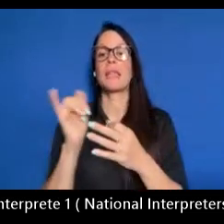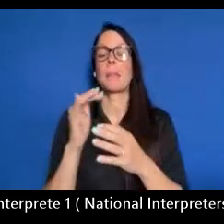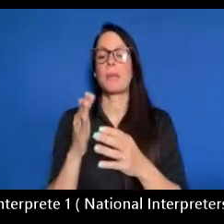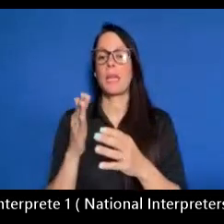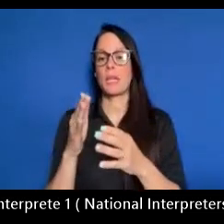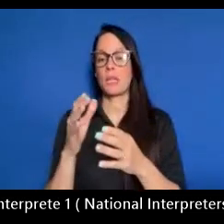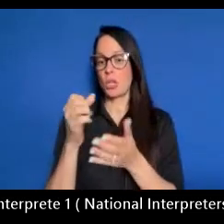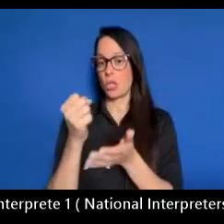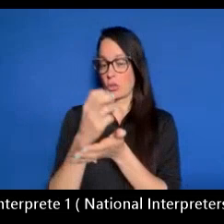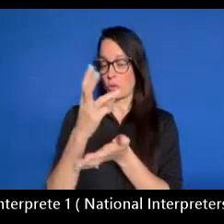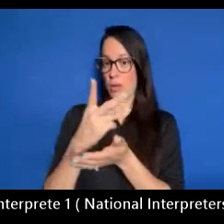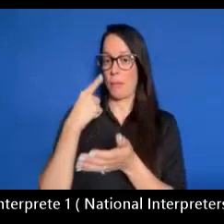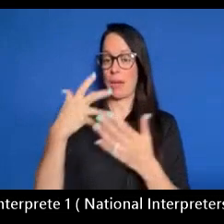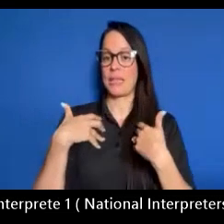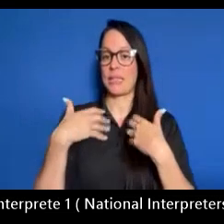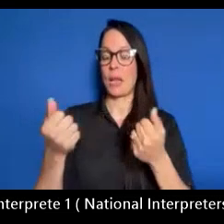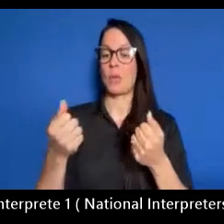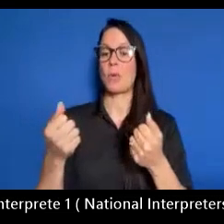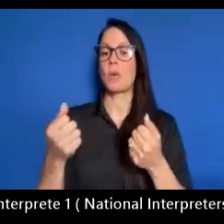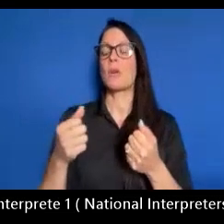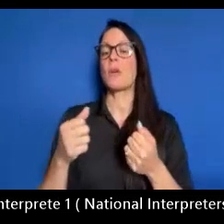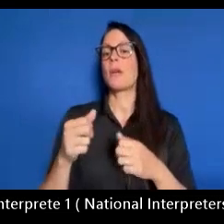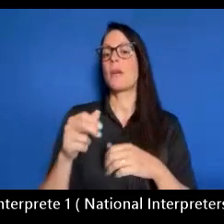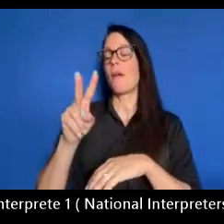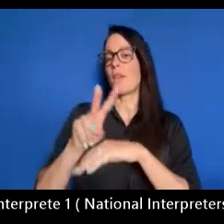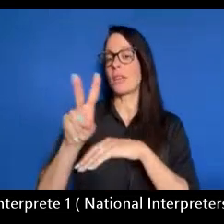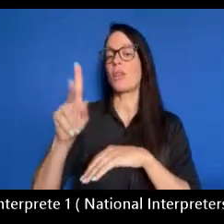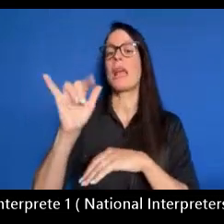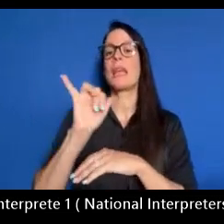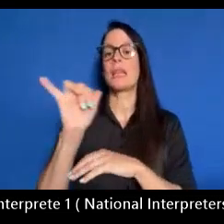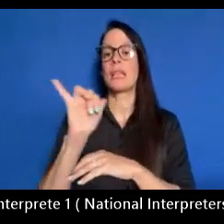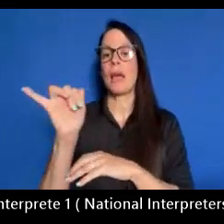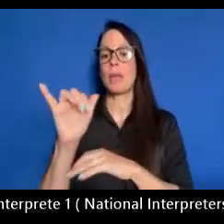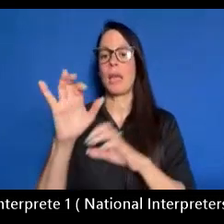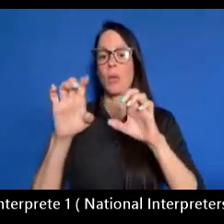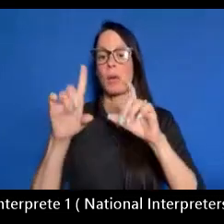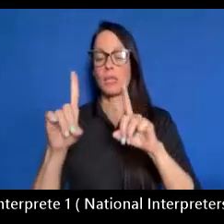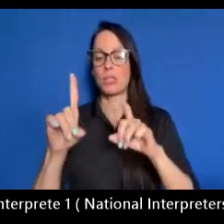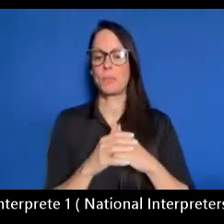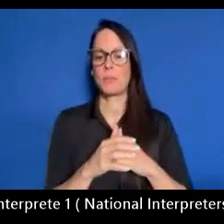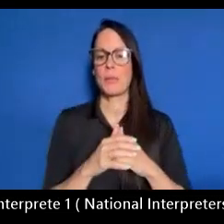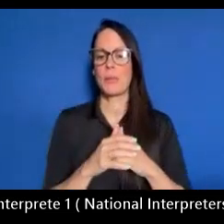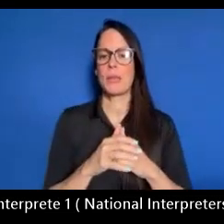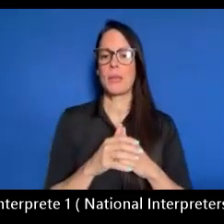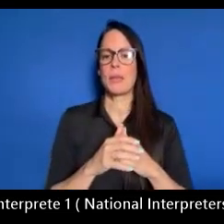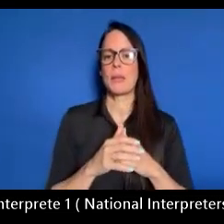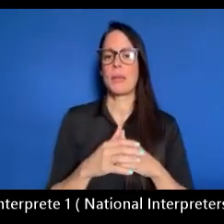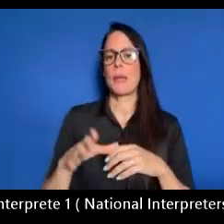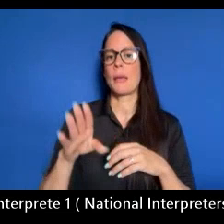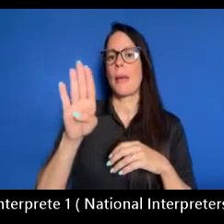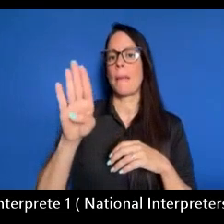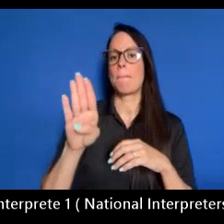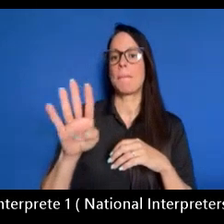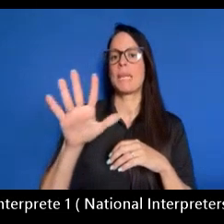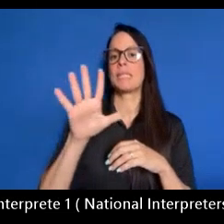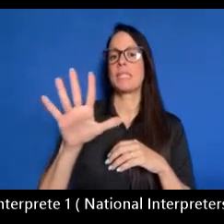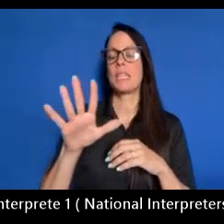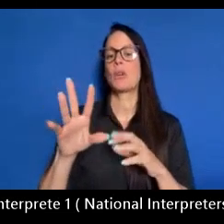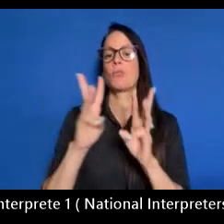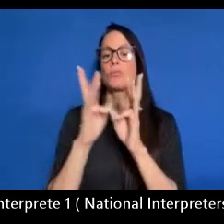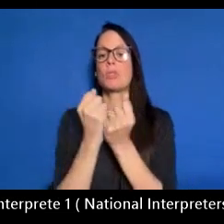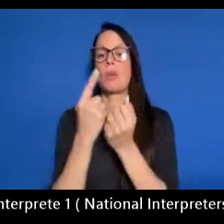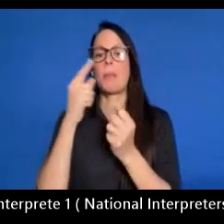y vocacionales y representación legal gratuita. En la B5 tenemos taller y charlas a familias, espacios para la participación